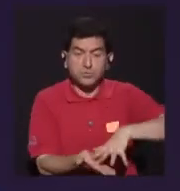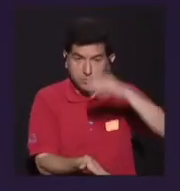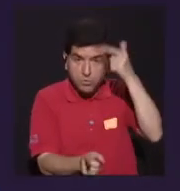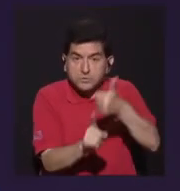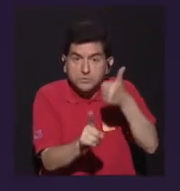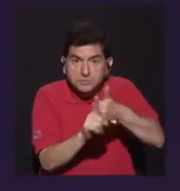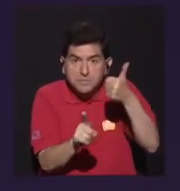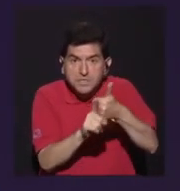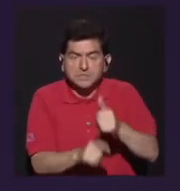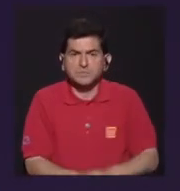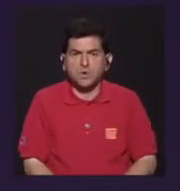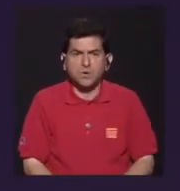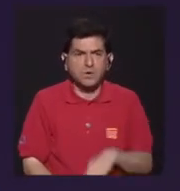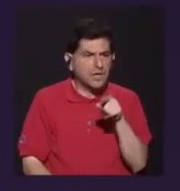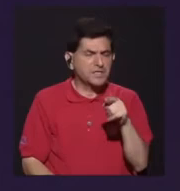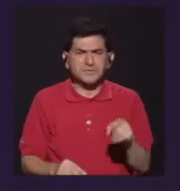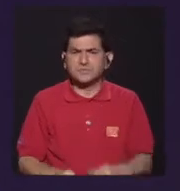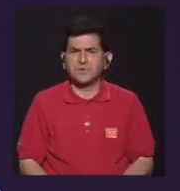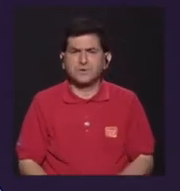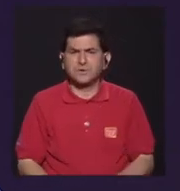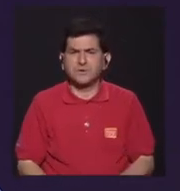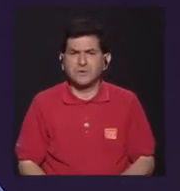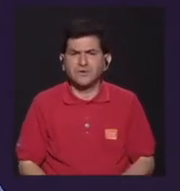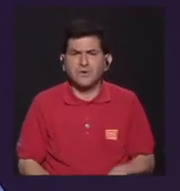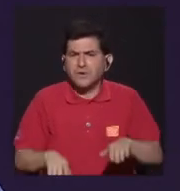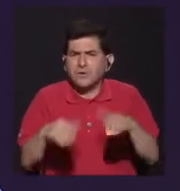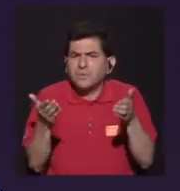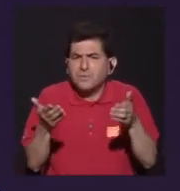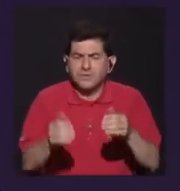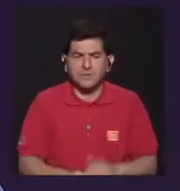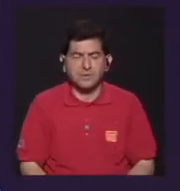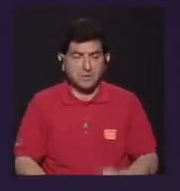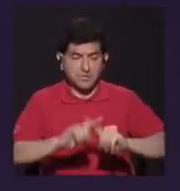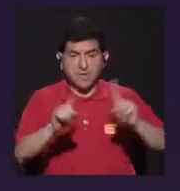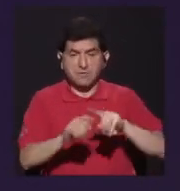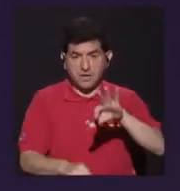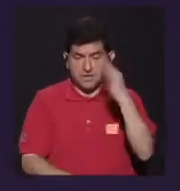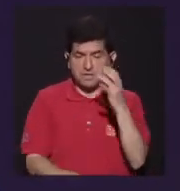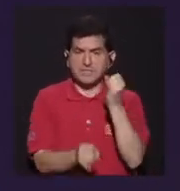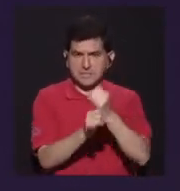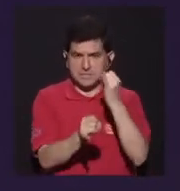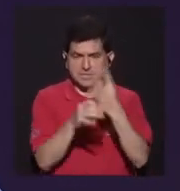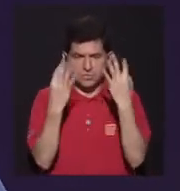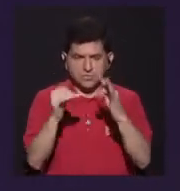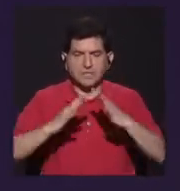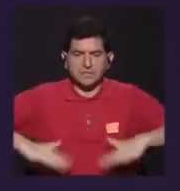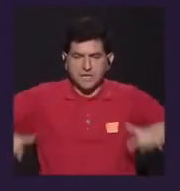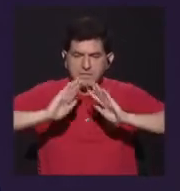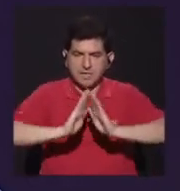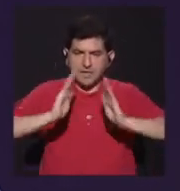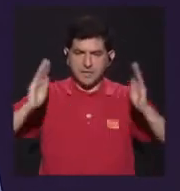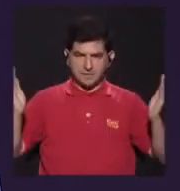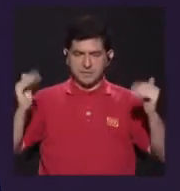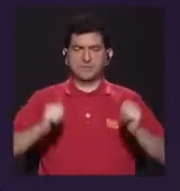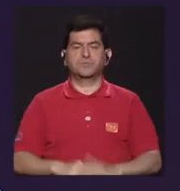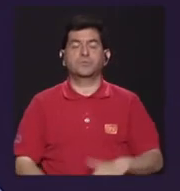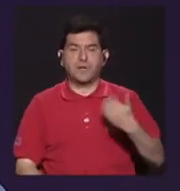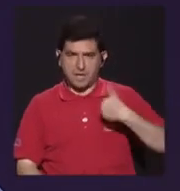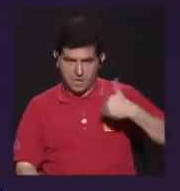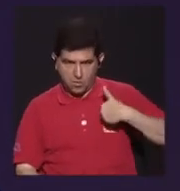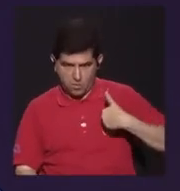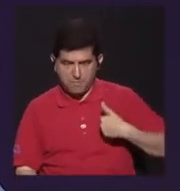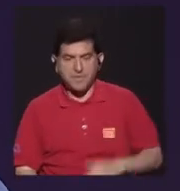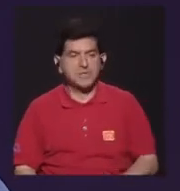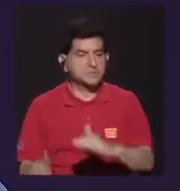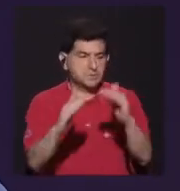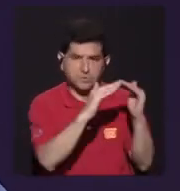aprendizaje. ¿Cómo lo están haciendo? Hay varias formas en que el instituto trata de abrir espacios, ¿verdad?, para hombres, tanto a